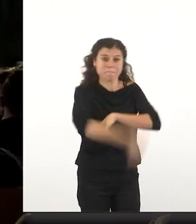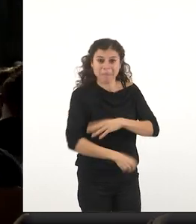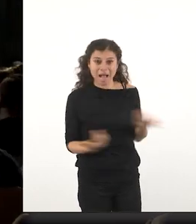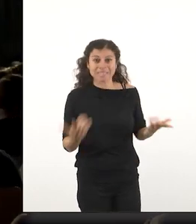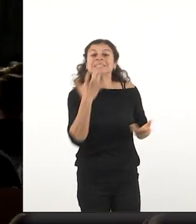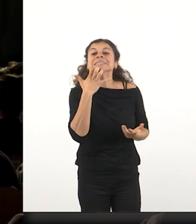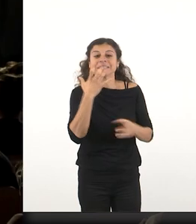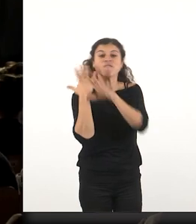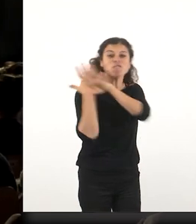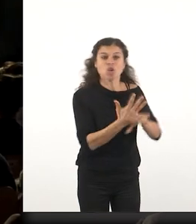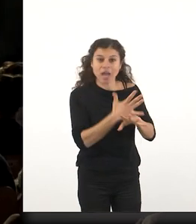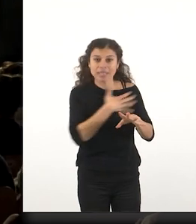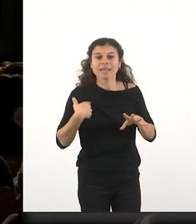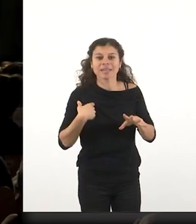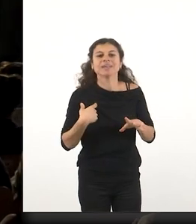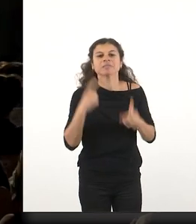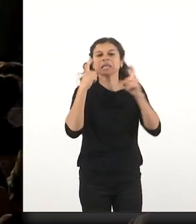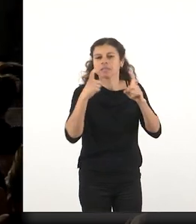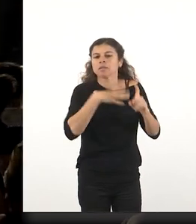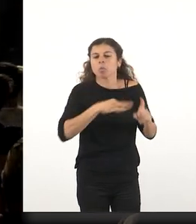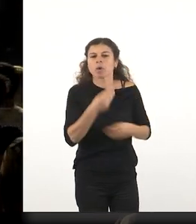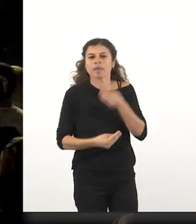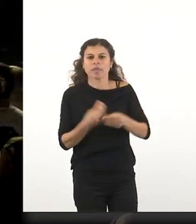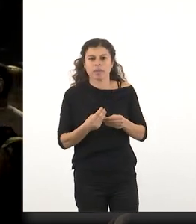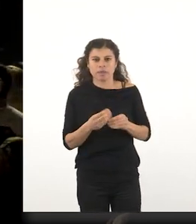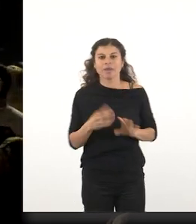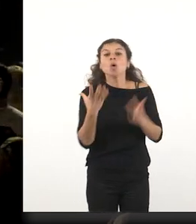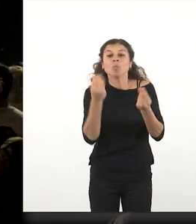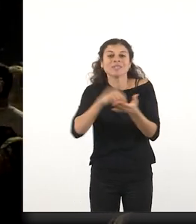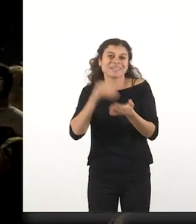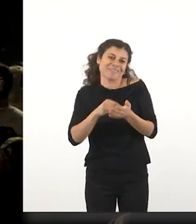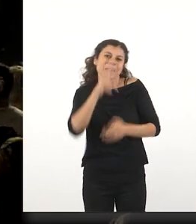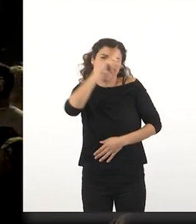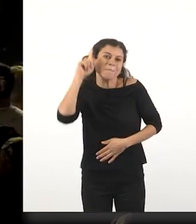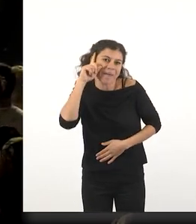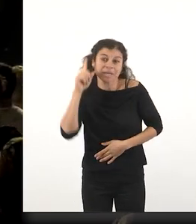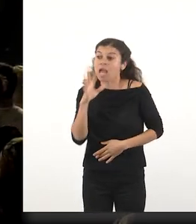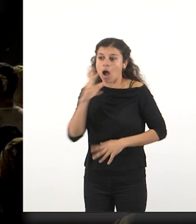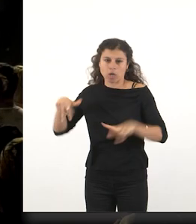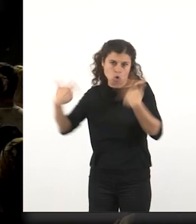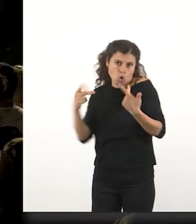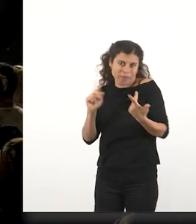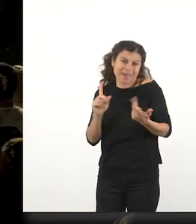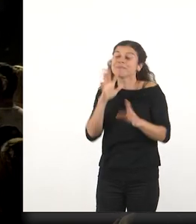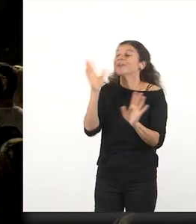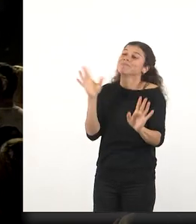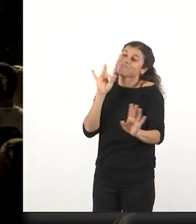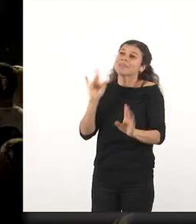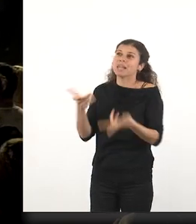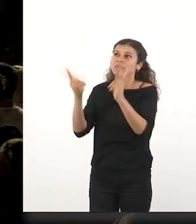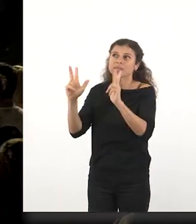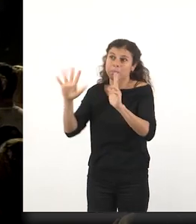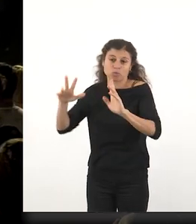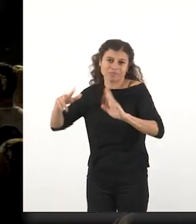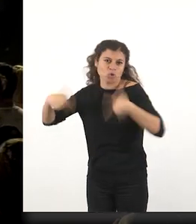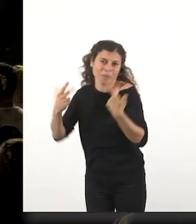quiere violarte, lo puede intentar hacer a esta altura del monólogo. Me pasa mucho en Madrid. Ahora ya no me dejan porque me dejan. Hay tanta libertad ahí en Madrid que no me dejan currar